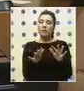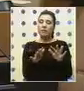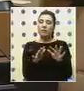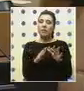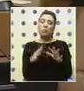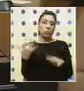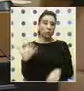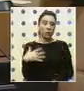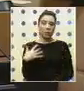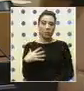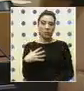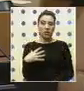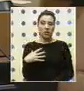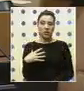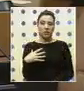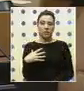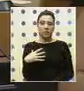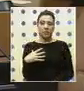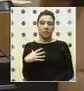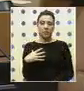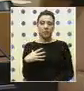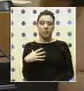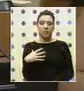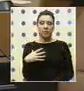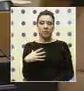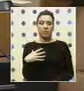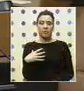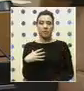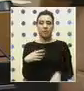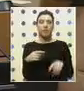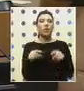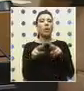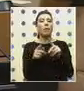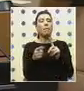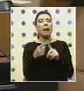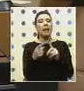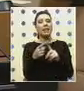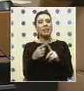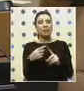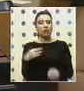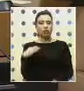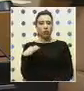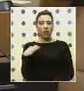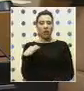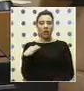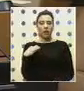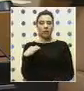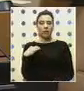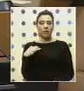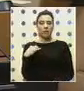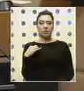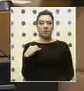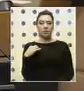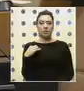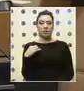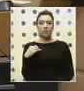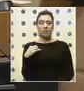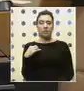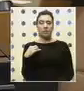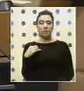vital relevancia y tiene que ver con la participación ciudadana o con la participación